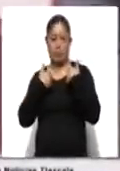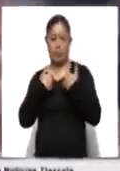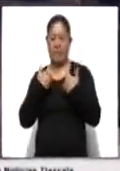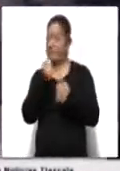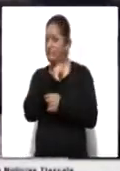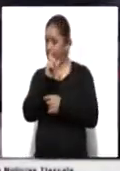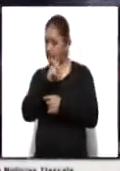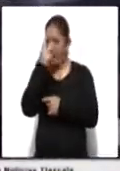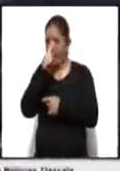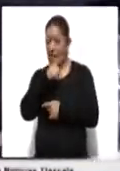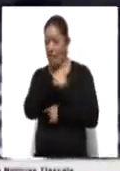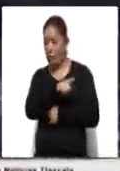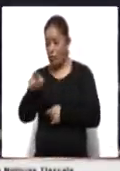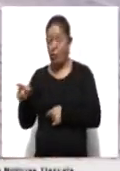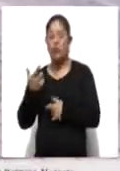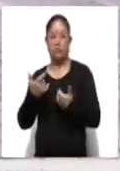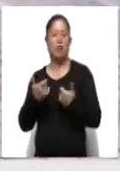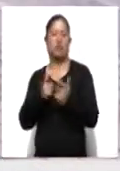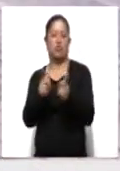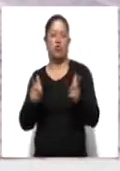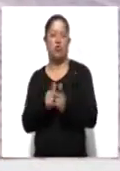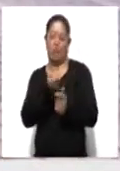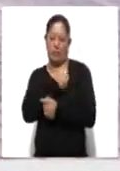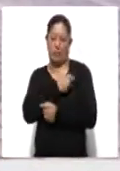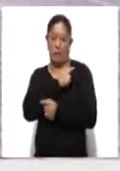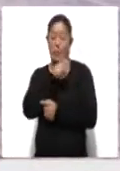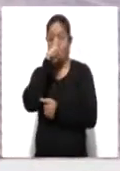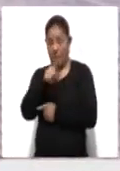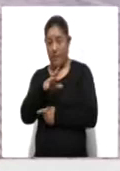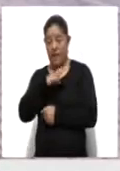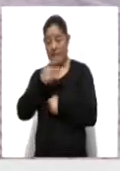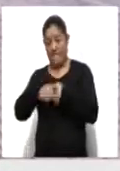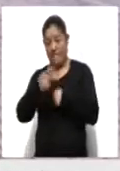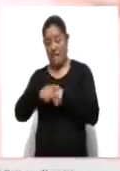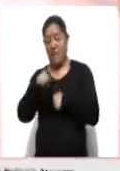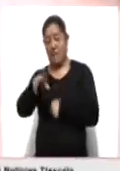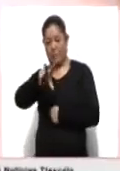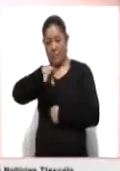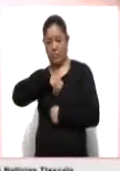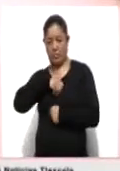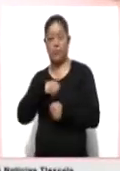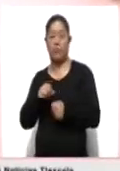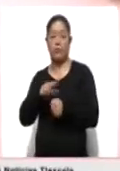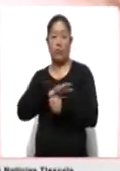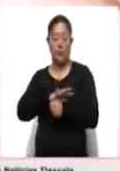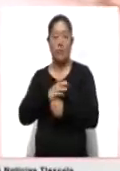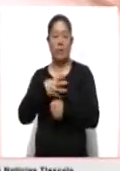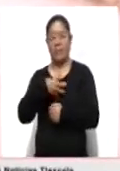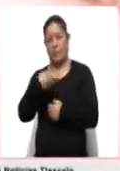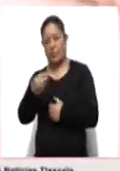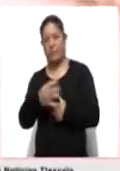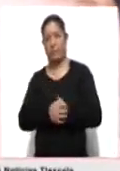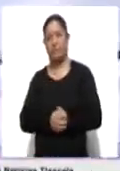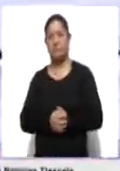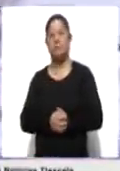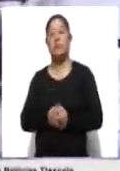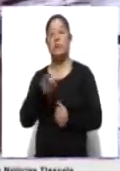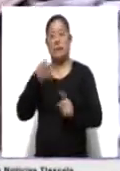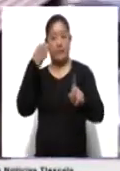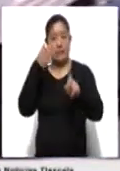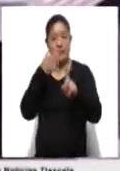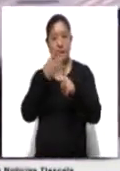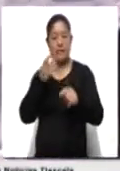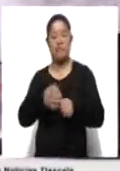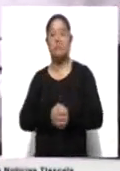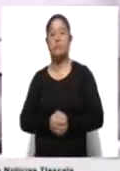ya que si bien se trata de un grupo de edad saludable, también existe en ellos el riesgo de contraer y propagar el virus. En ese sentido, la